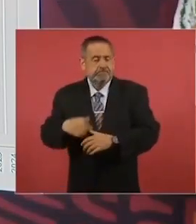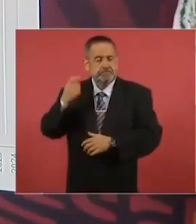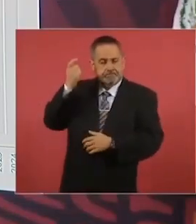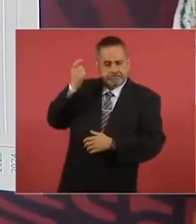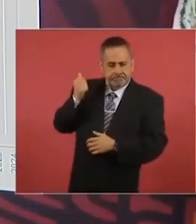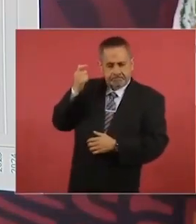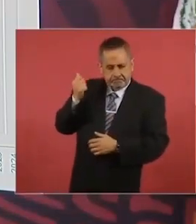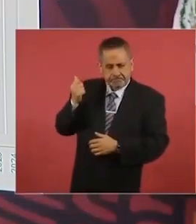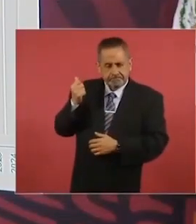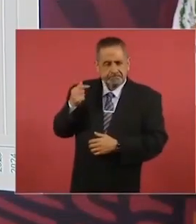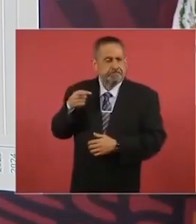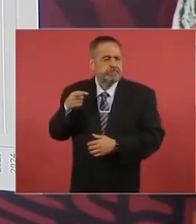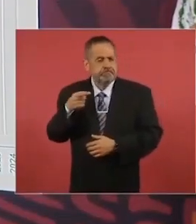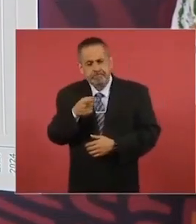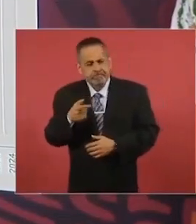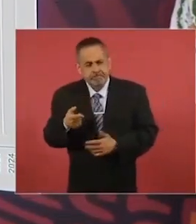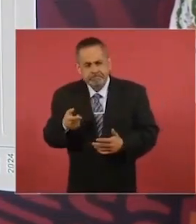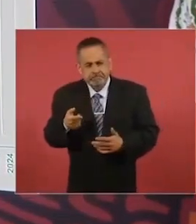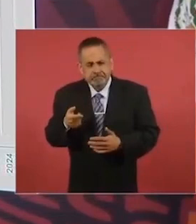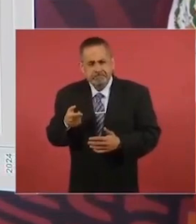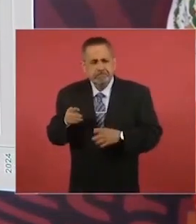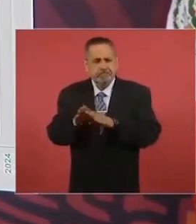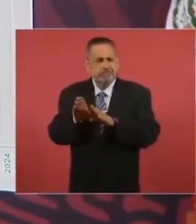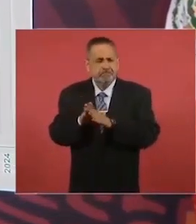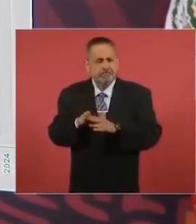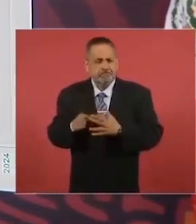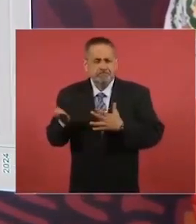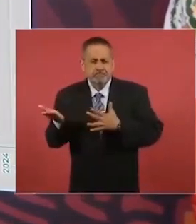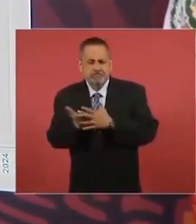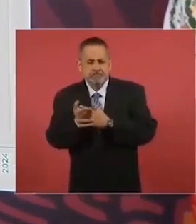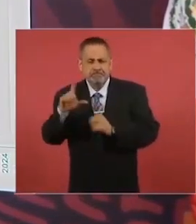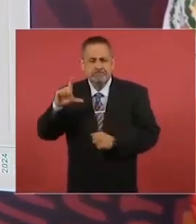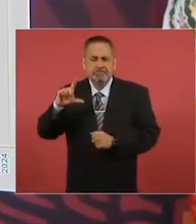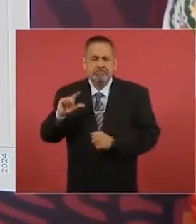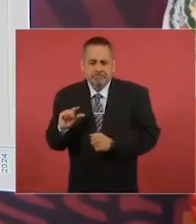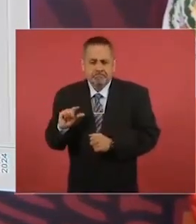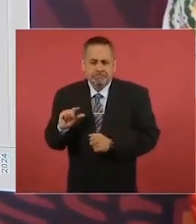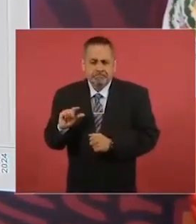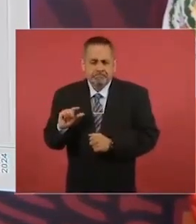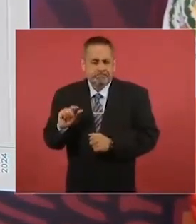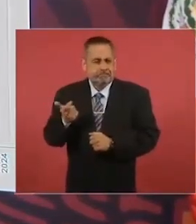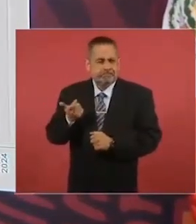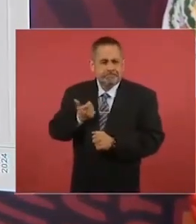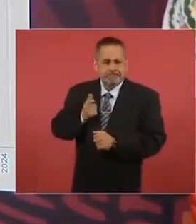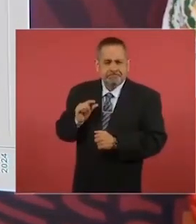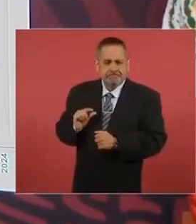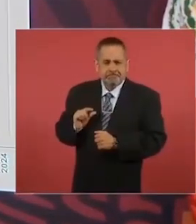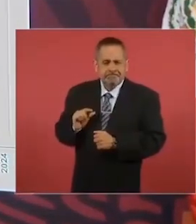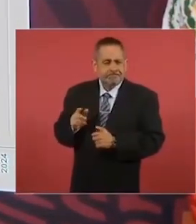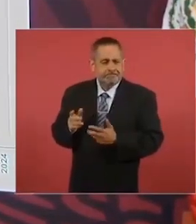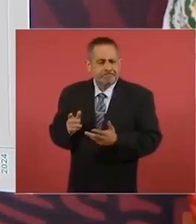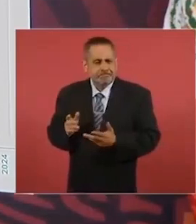trabajadores, finalmente los empresarios, para que no los amorticen, el gobierno estaría asumiendo una parte considerable de